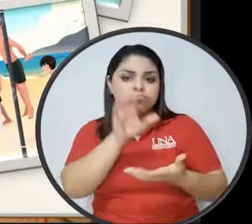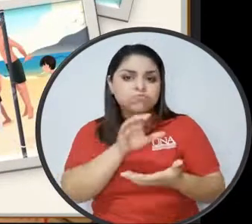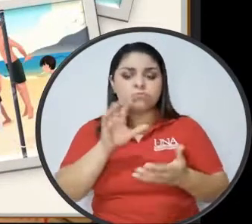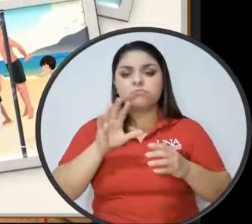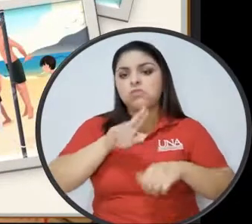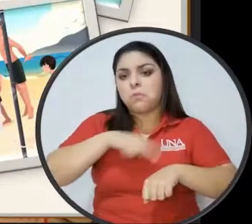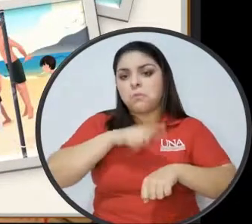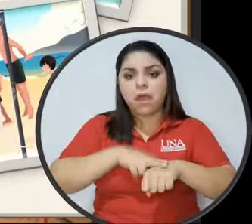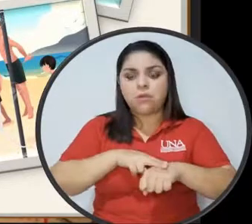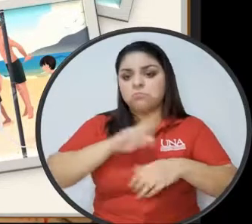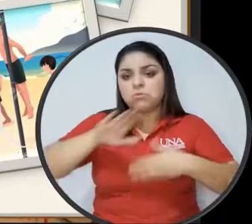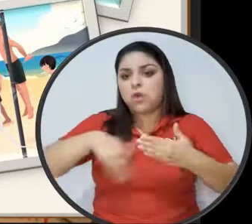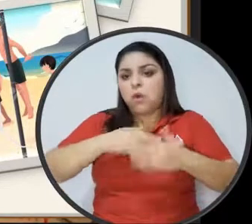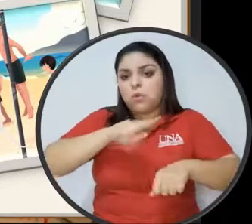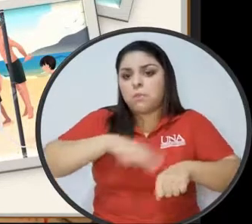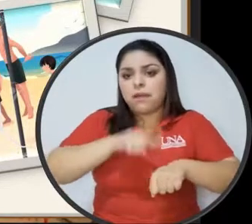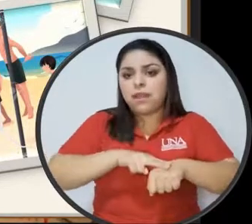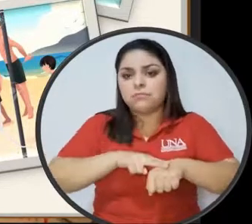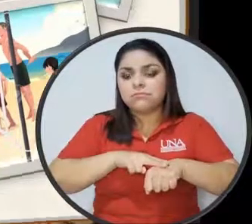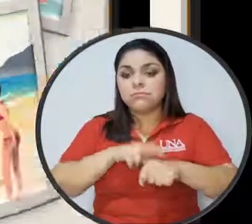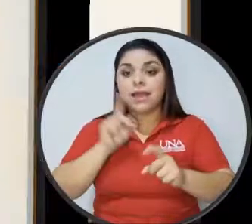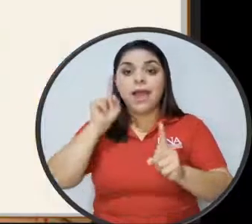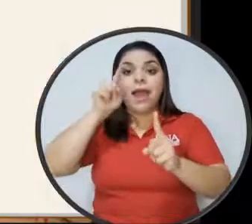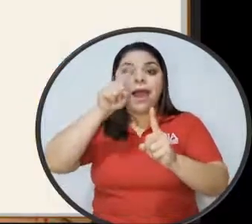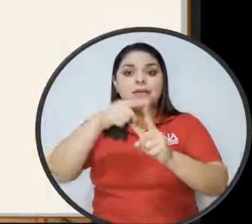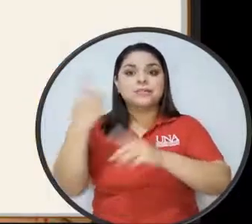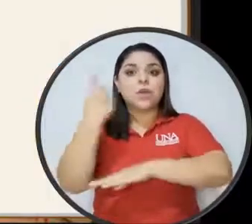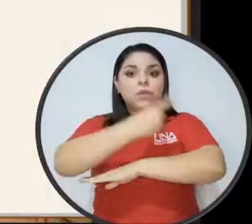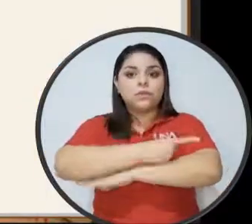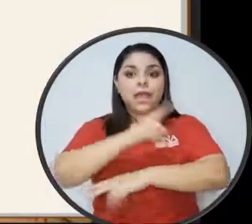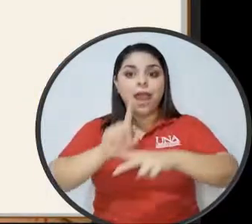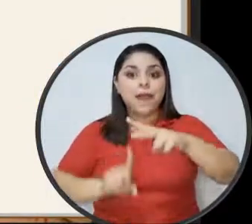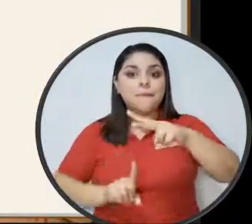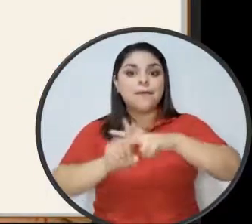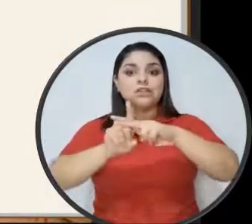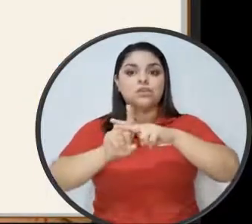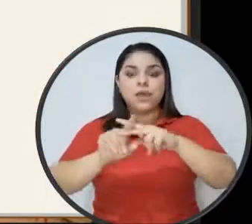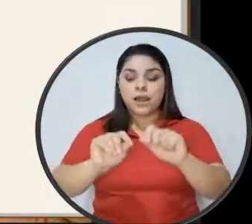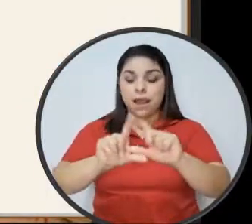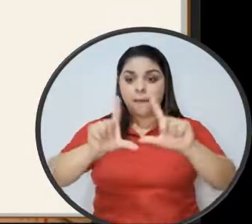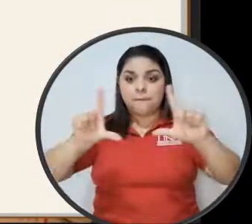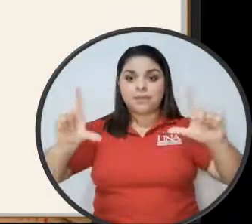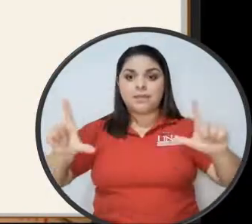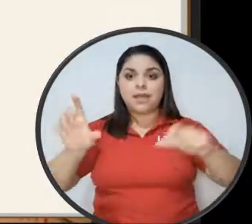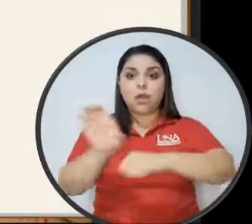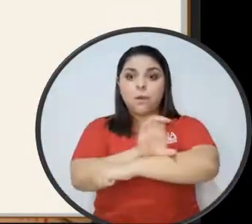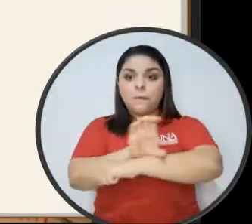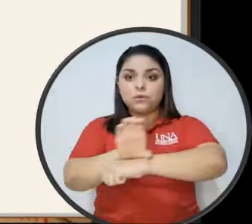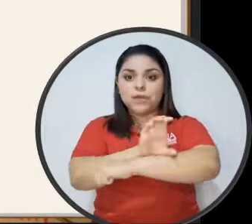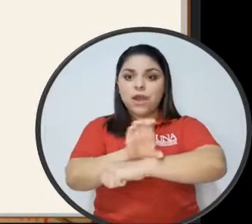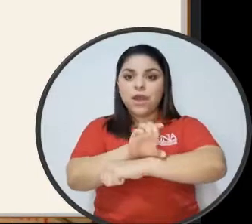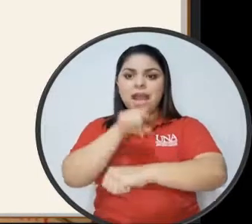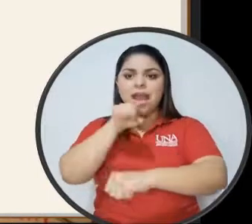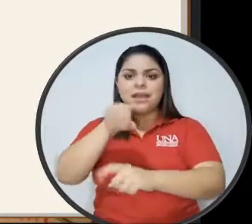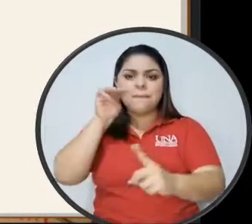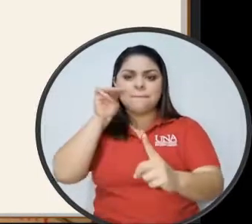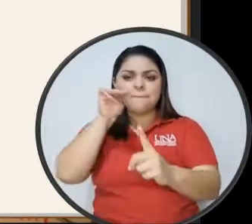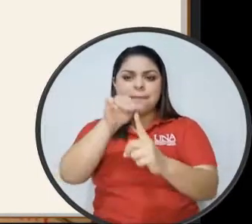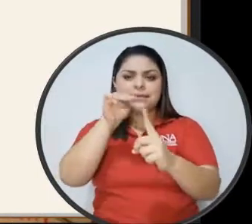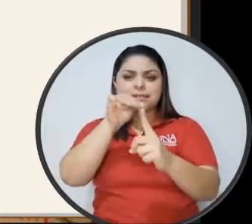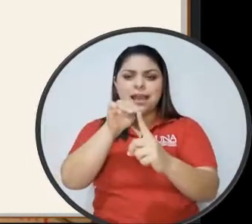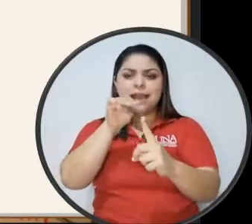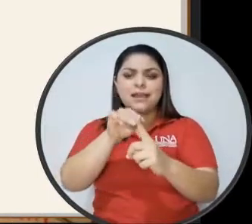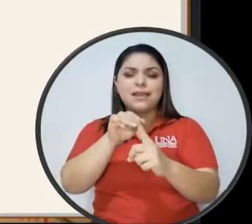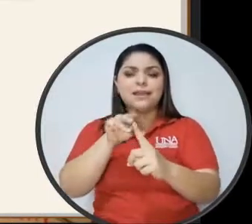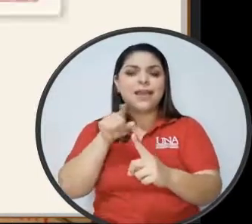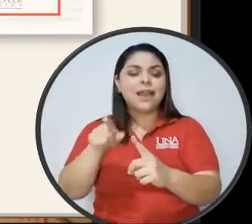bueno, todo normal. Hasta que un día apareció a través de la pantalla de su computadora el mensaje